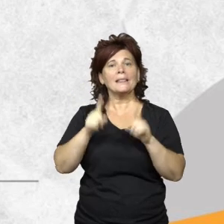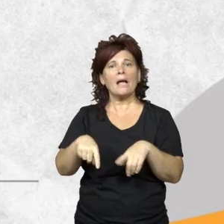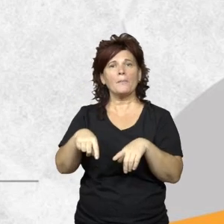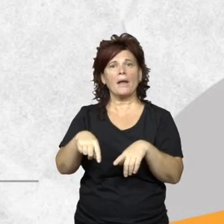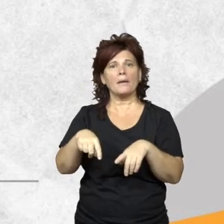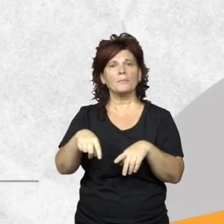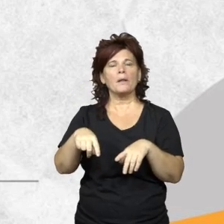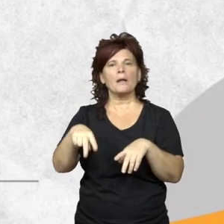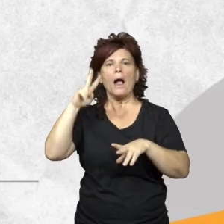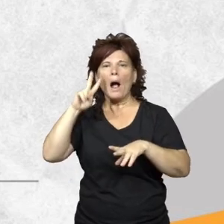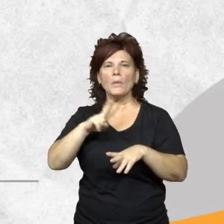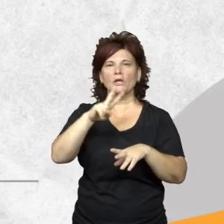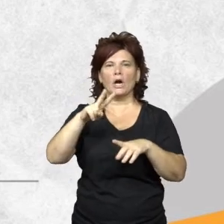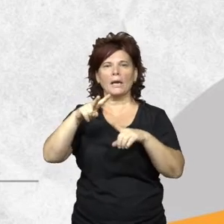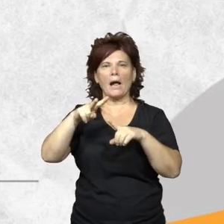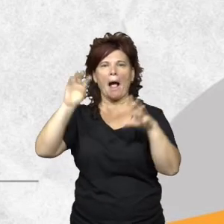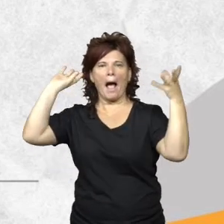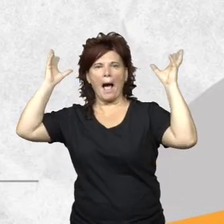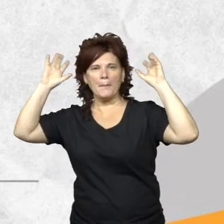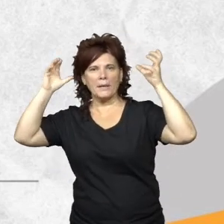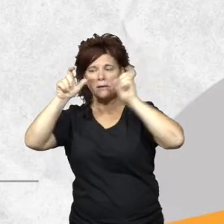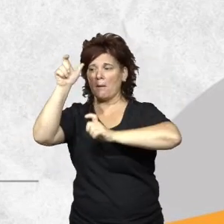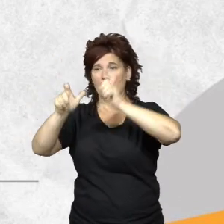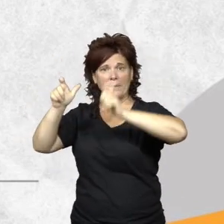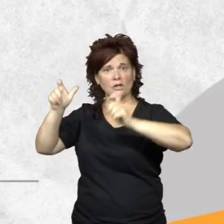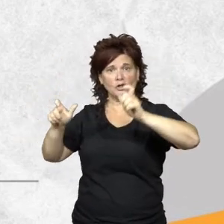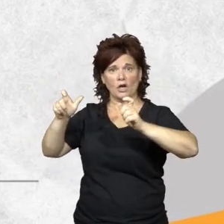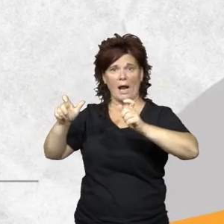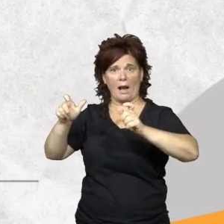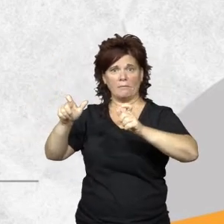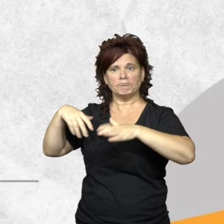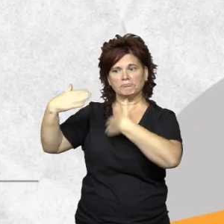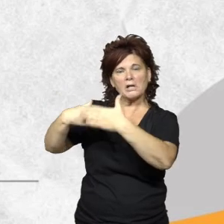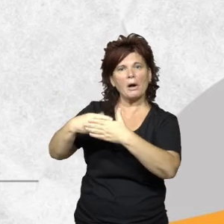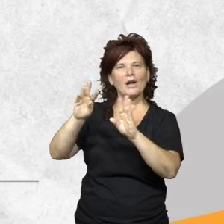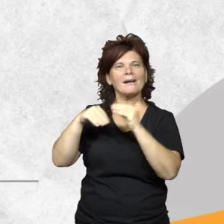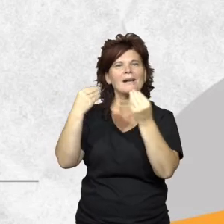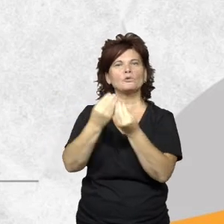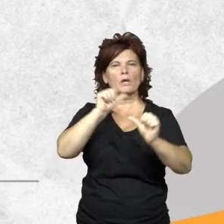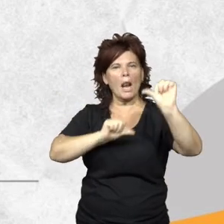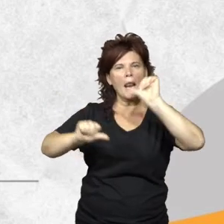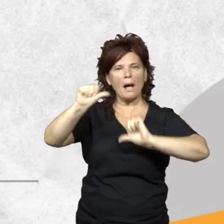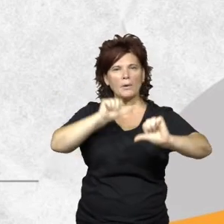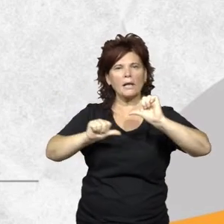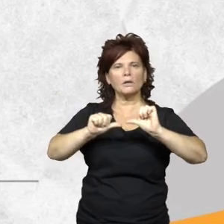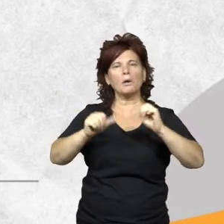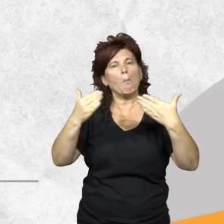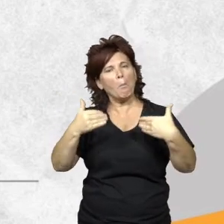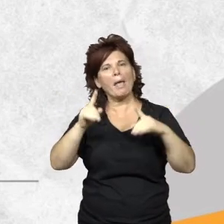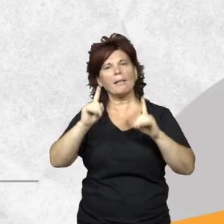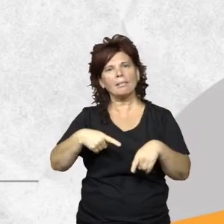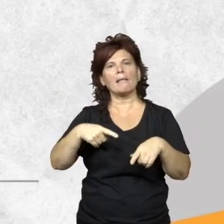auditoría ambiental, que la hace personal técnico del área. Resultados de laboratorio que pueden ser también